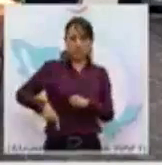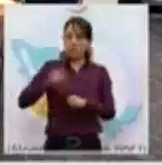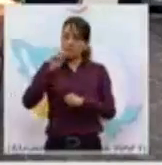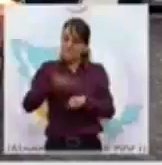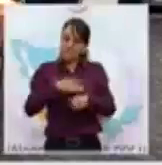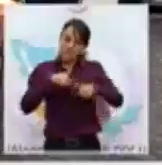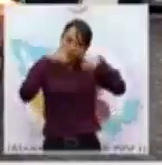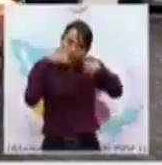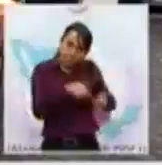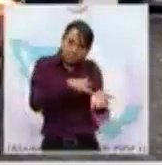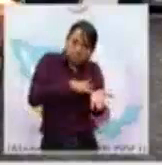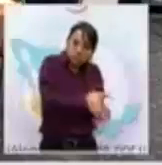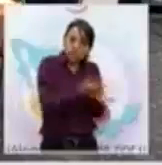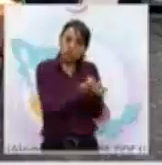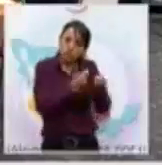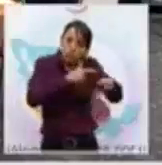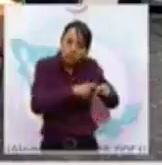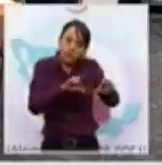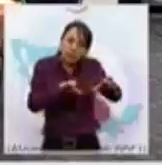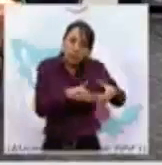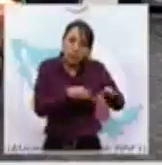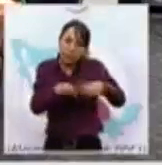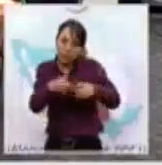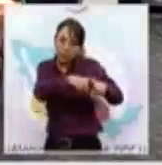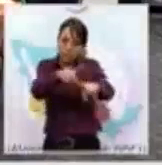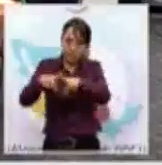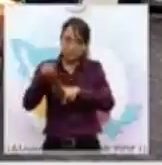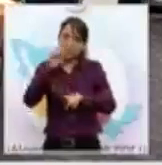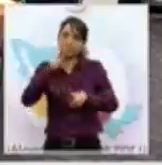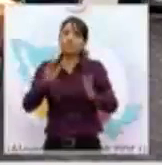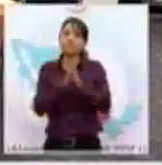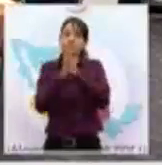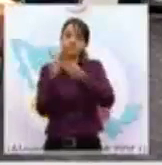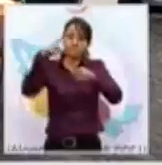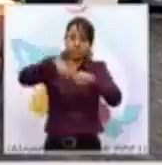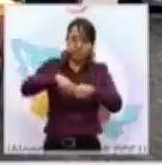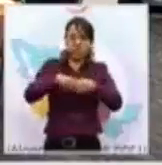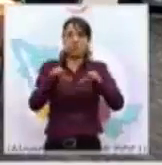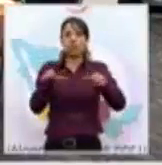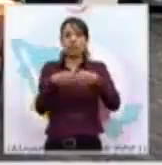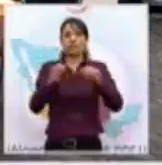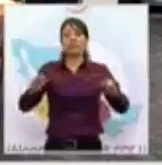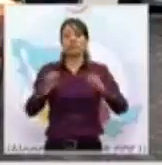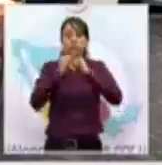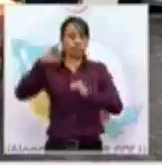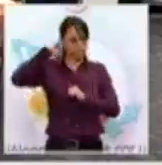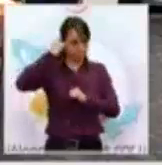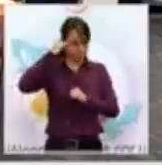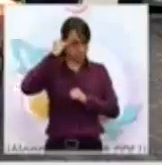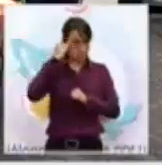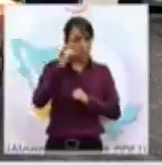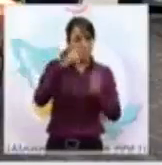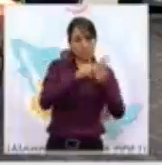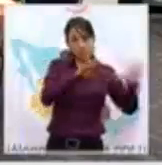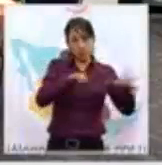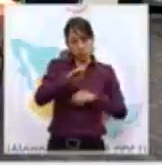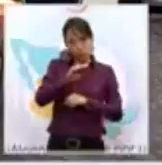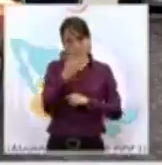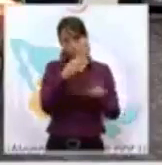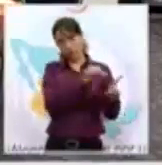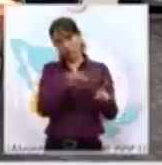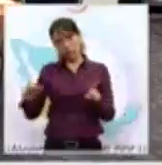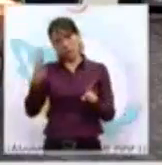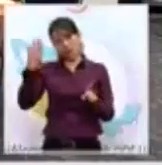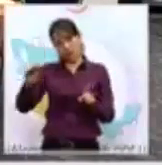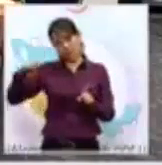y comunitario. También ha estado en el Instituto Nacional Indigenista del 94 al 98. Ha sido profesor investigador de la UNAM